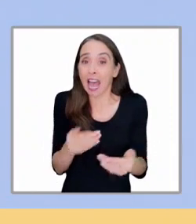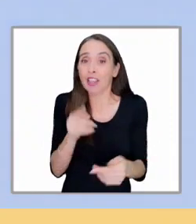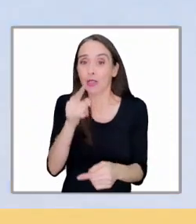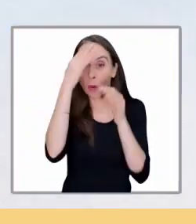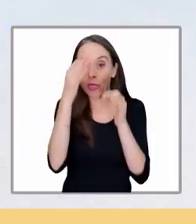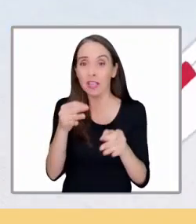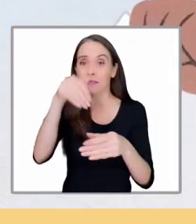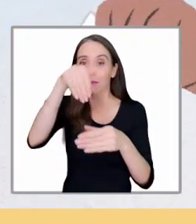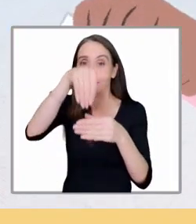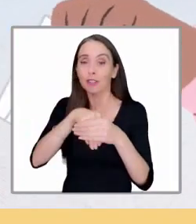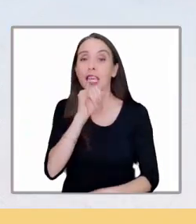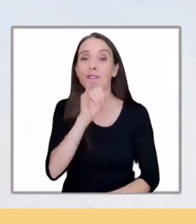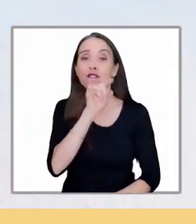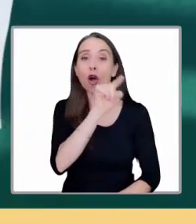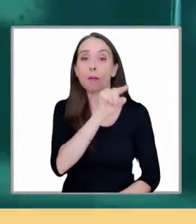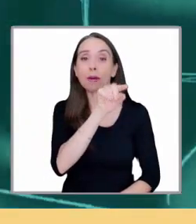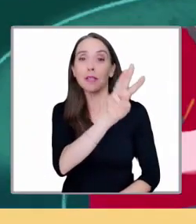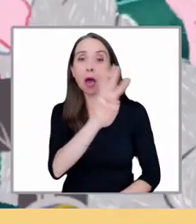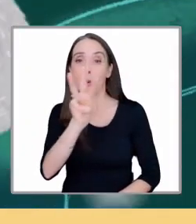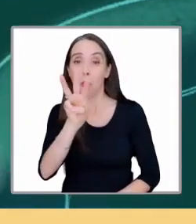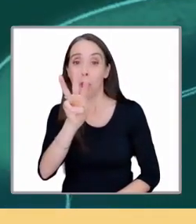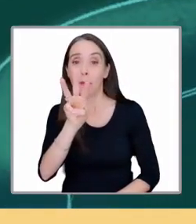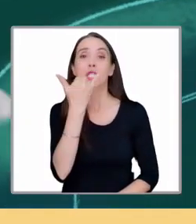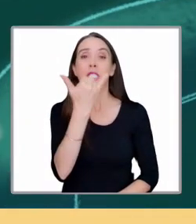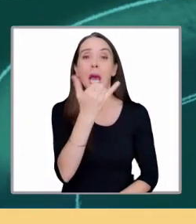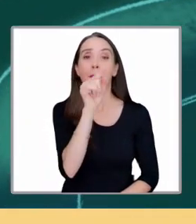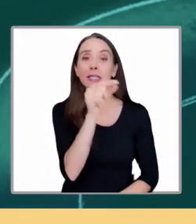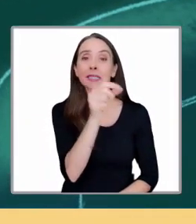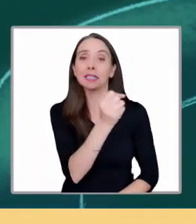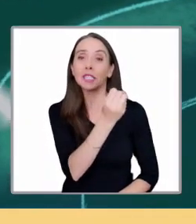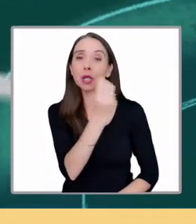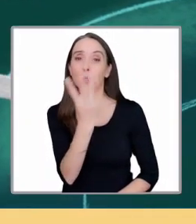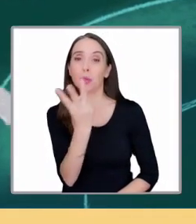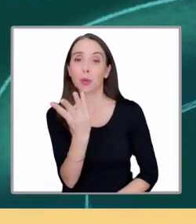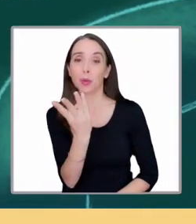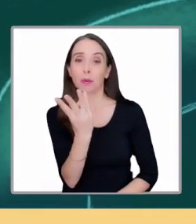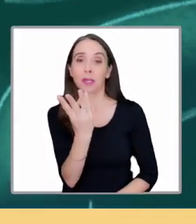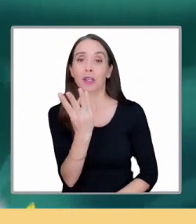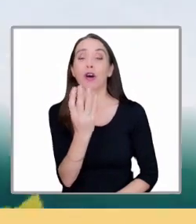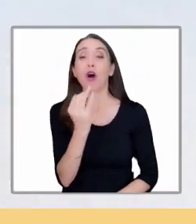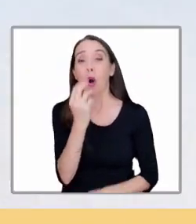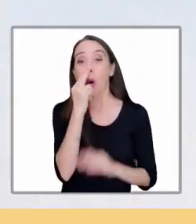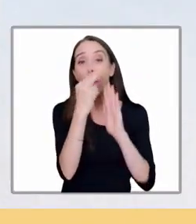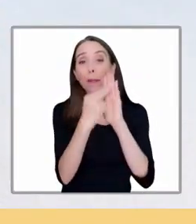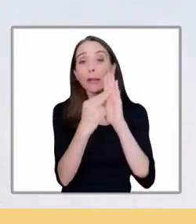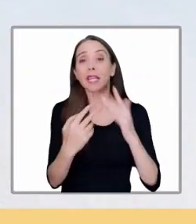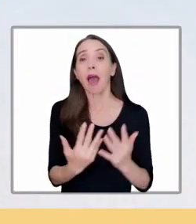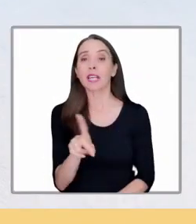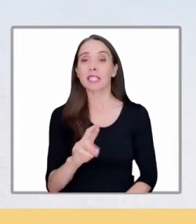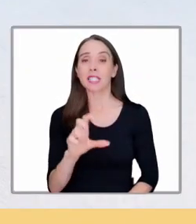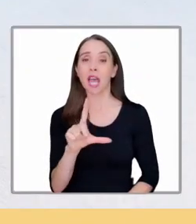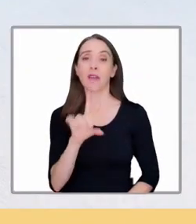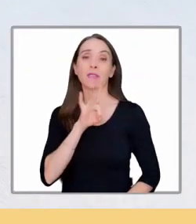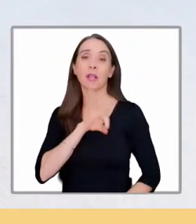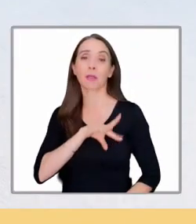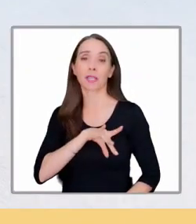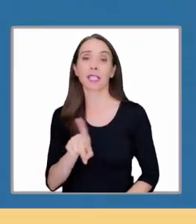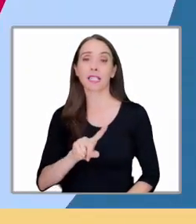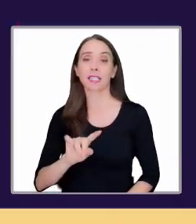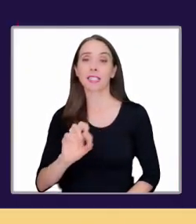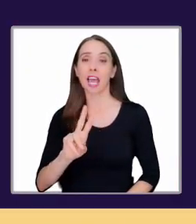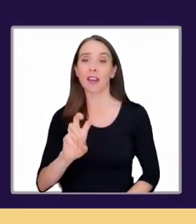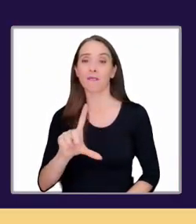tú decides, vota. Infórmate en cervel.cl o llamando al 600-6166 o en las redes sociales del